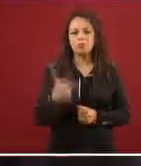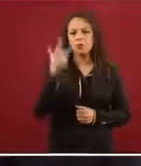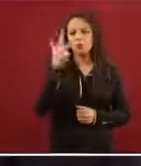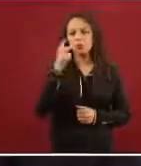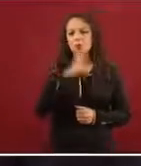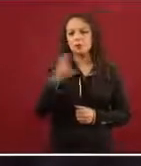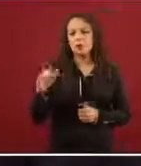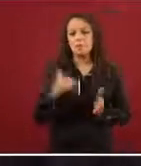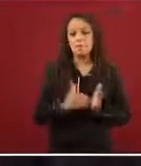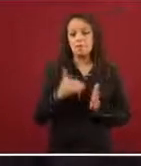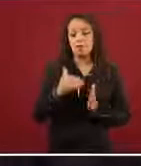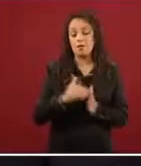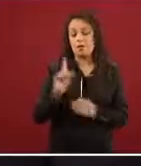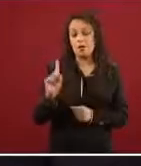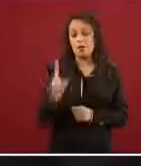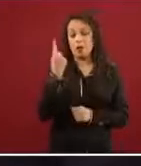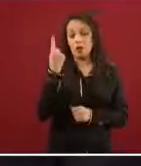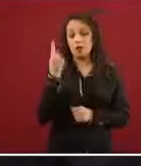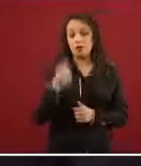800 millones de dólares